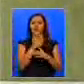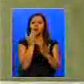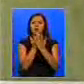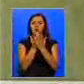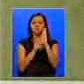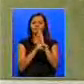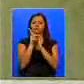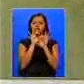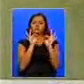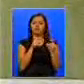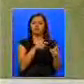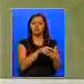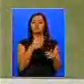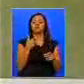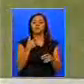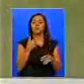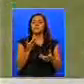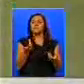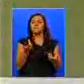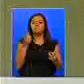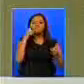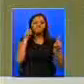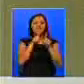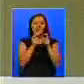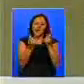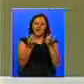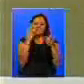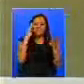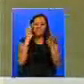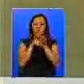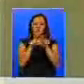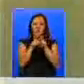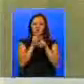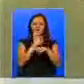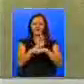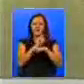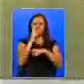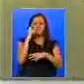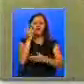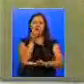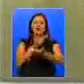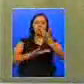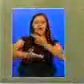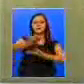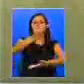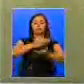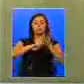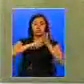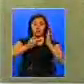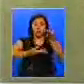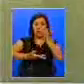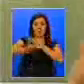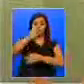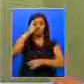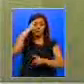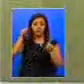que nosotros no creemos que el comercio es un fin en sí mismo. No creemos que